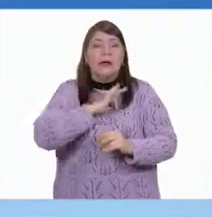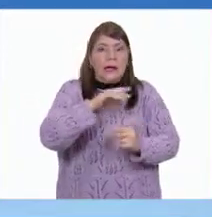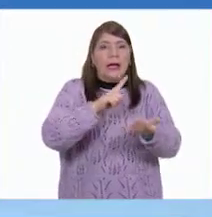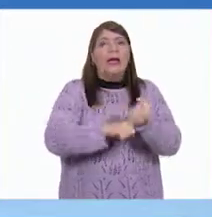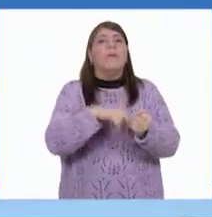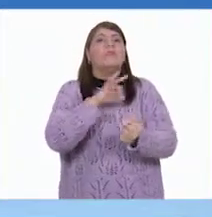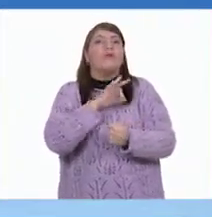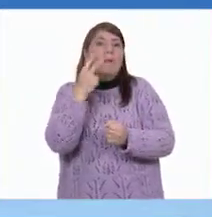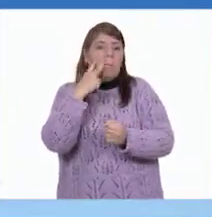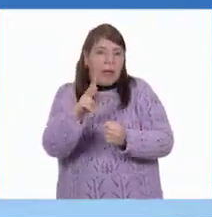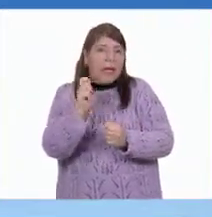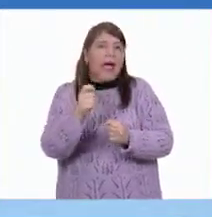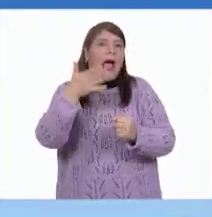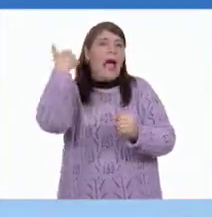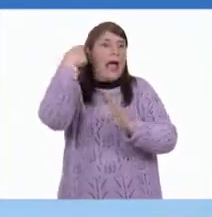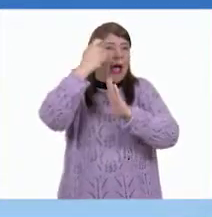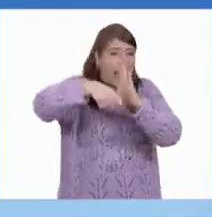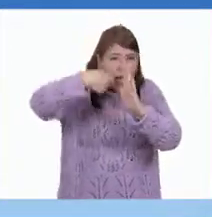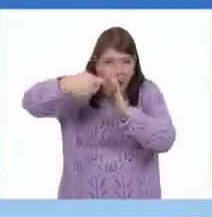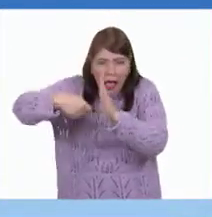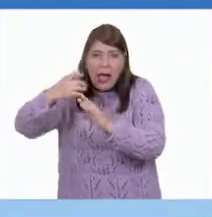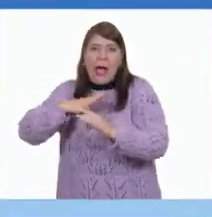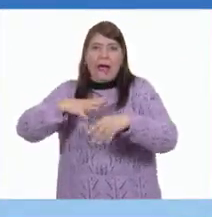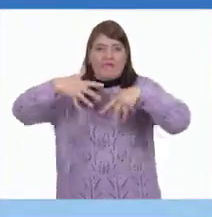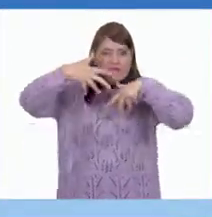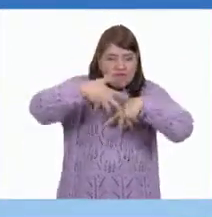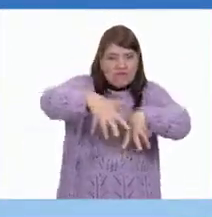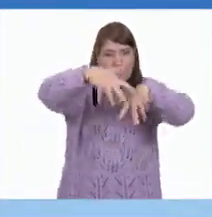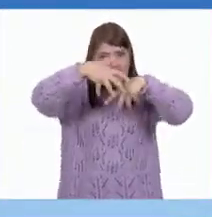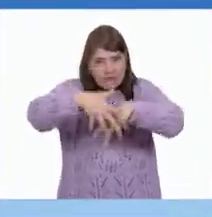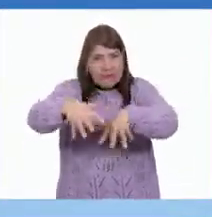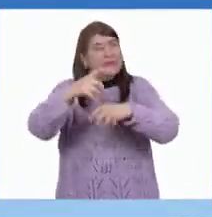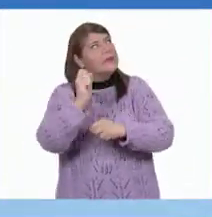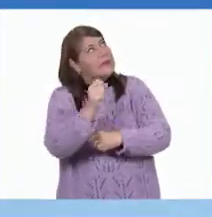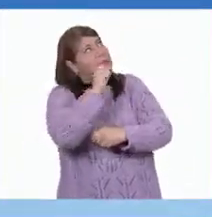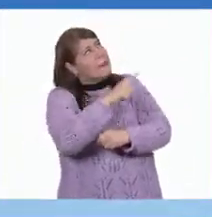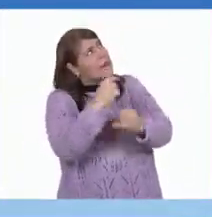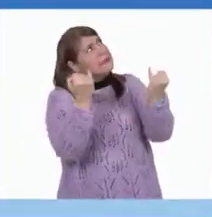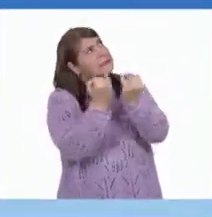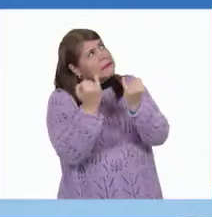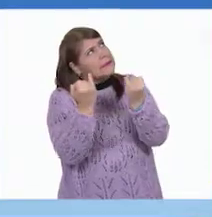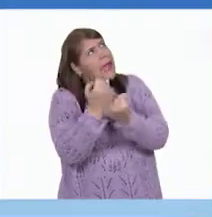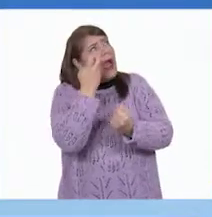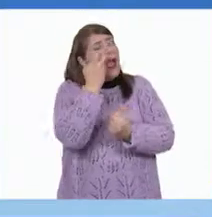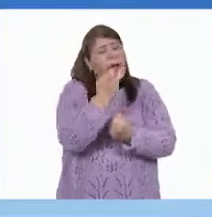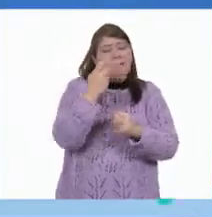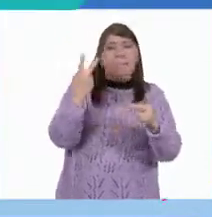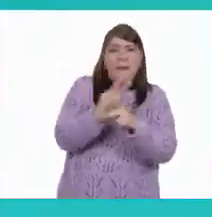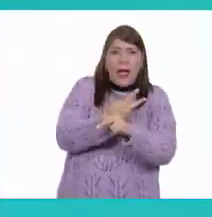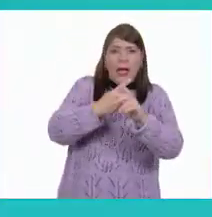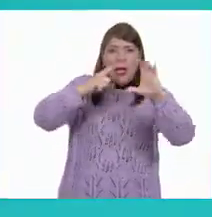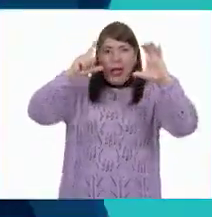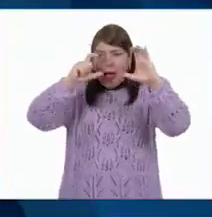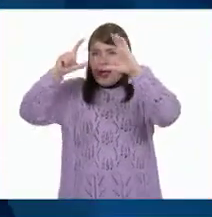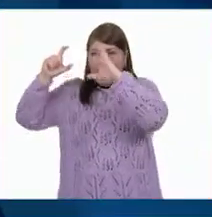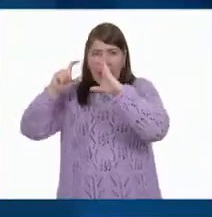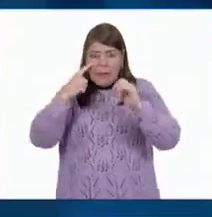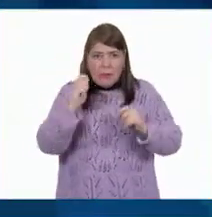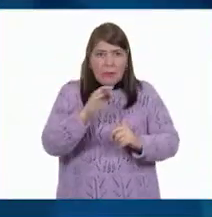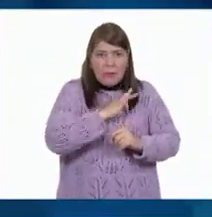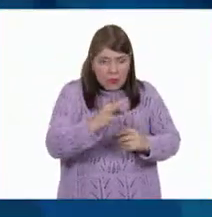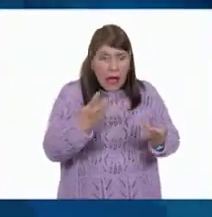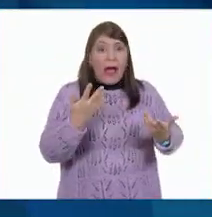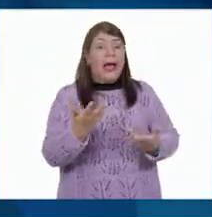algunos videos de los desfiles. Y también eso pasó con las cámaras fotográficas,